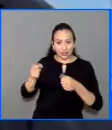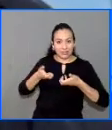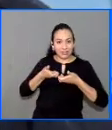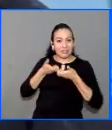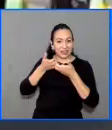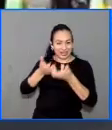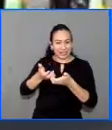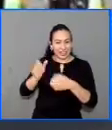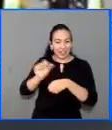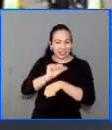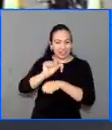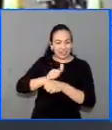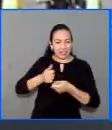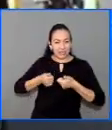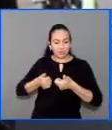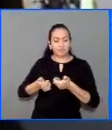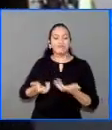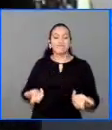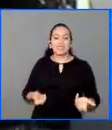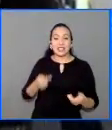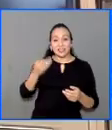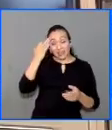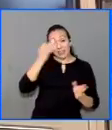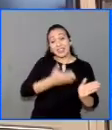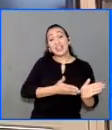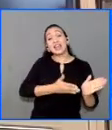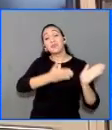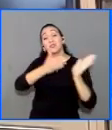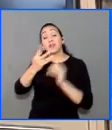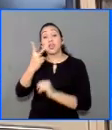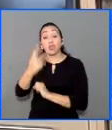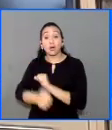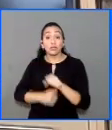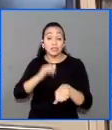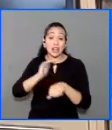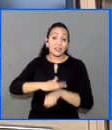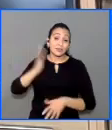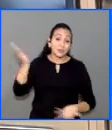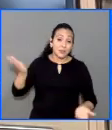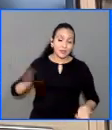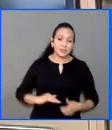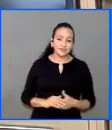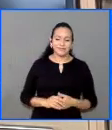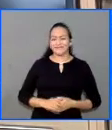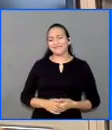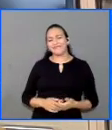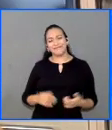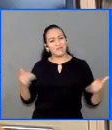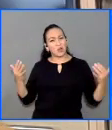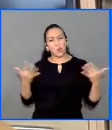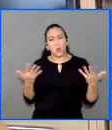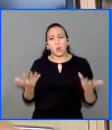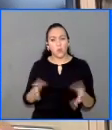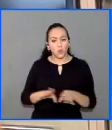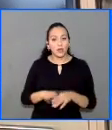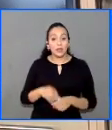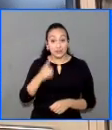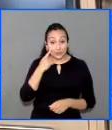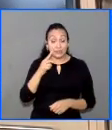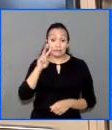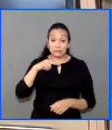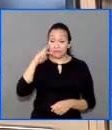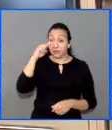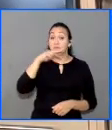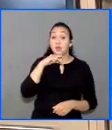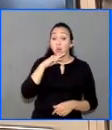se haya aplazado al menos 2 años más. Lo que nos parece además muy preocupante es que se dan un plazo de